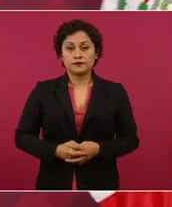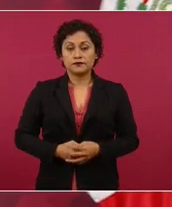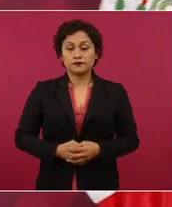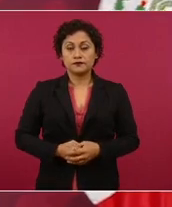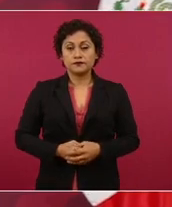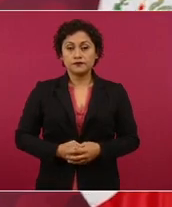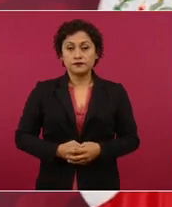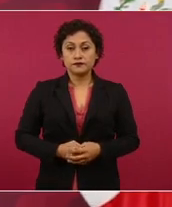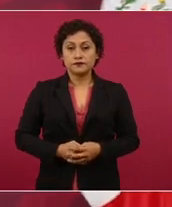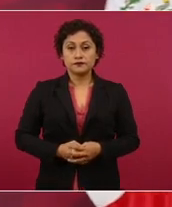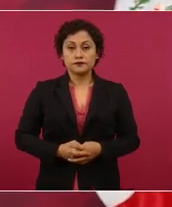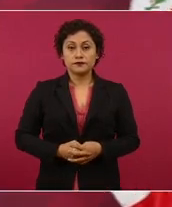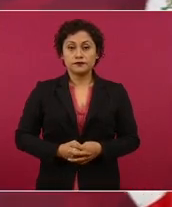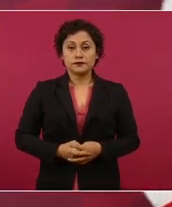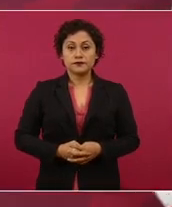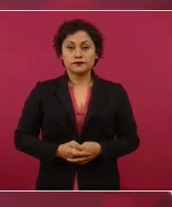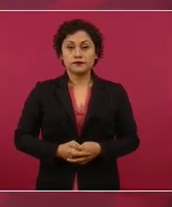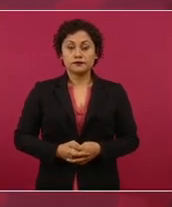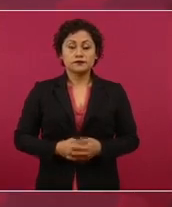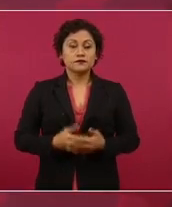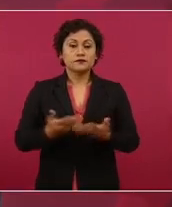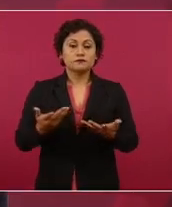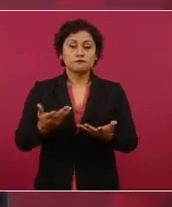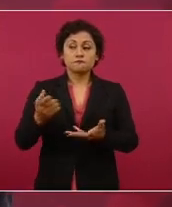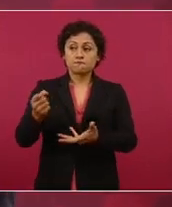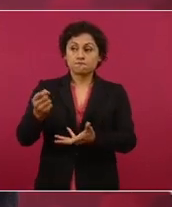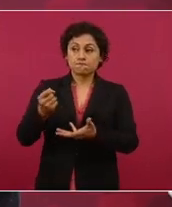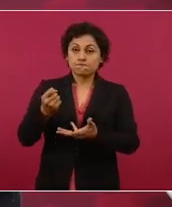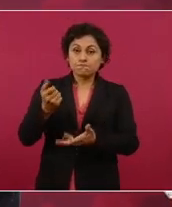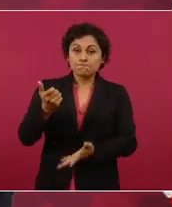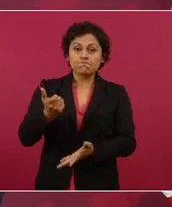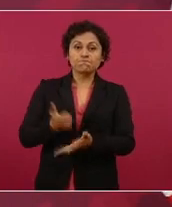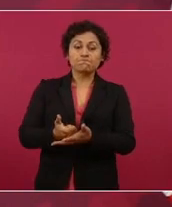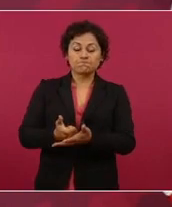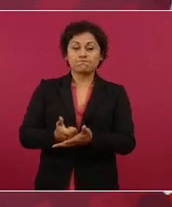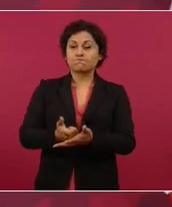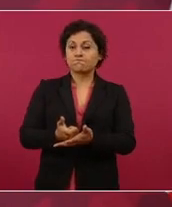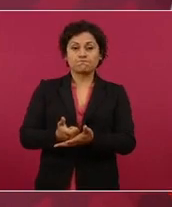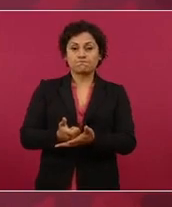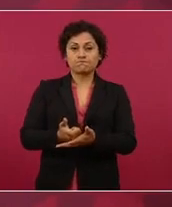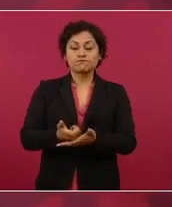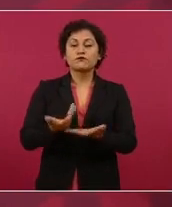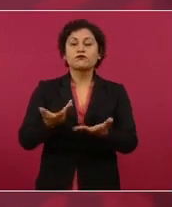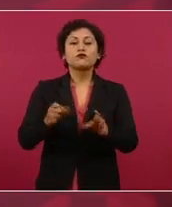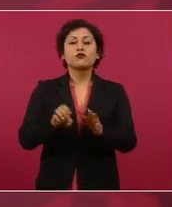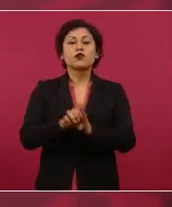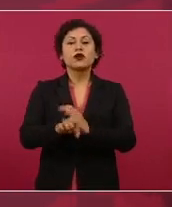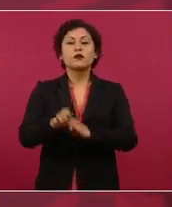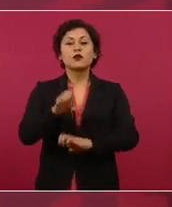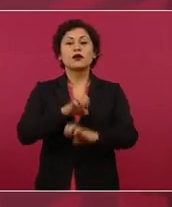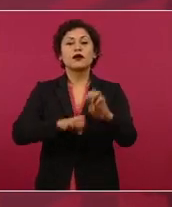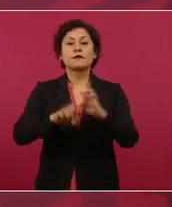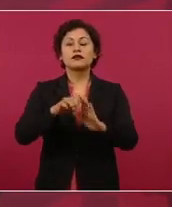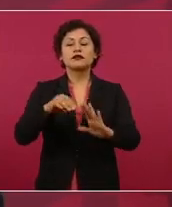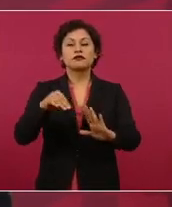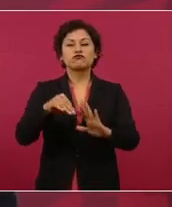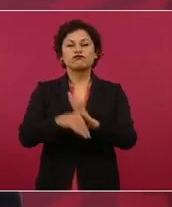de insolvencia, no quiero usar la palabra quiebra, de Altos